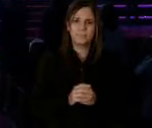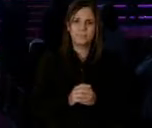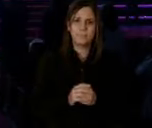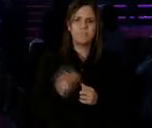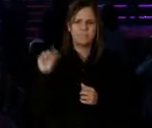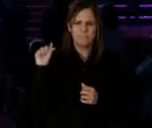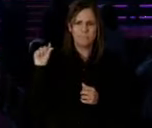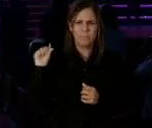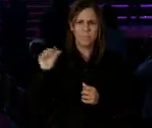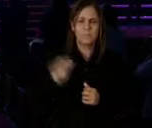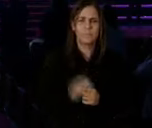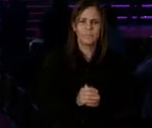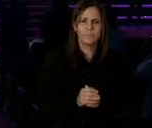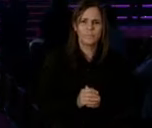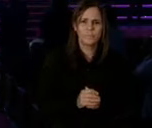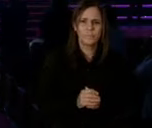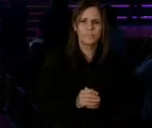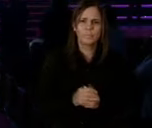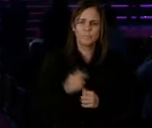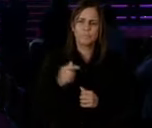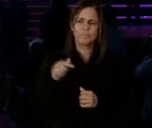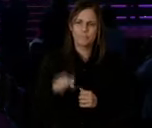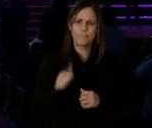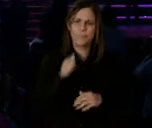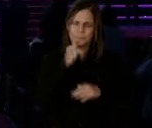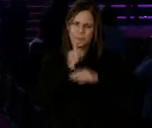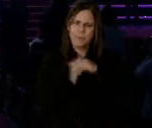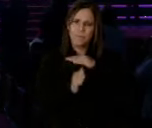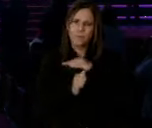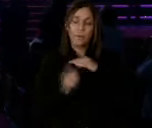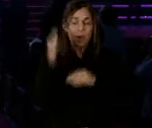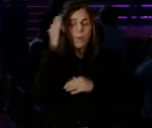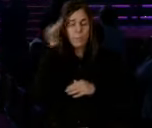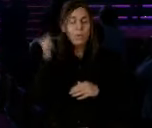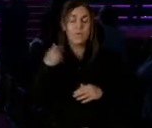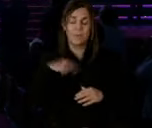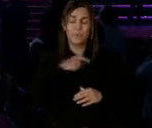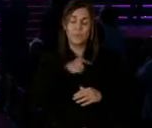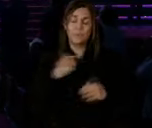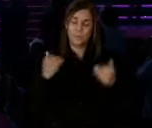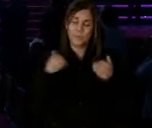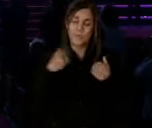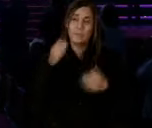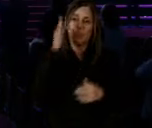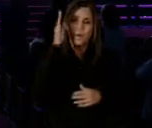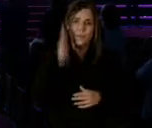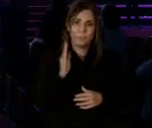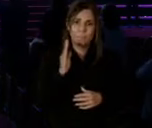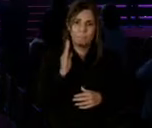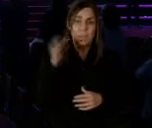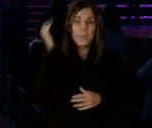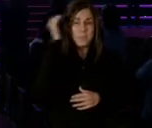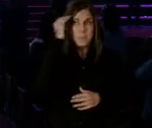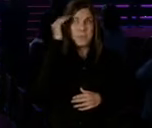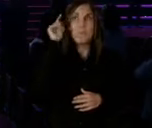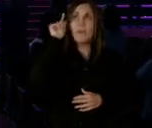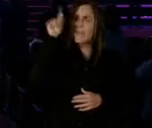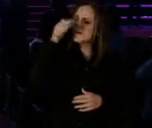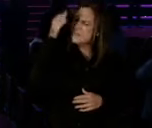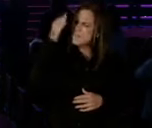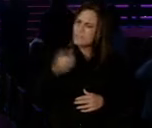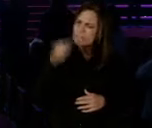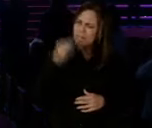Tenerlos ustedes ha sido un refugio, porque se tiene a Dios y lo sabemos que Él está y nos abraza a través